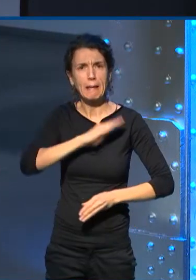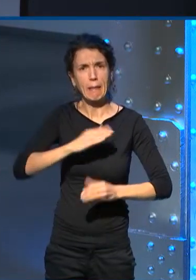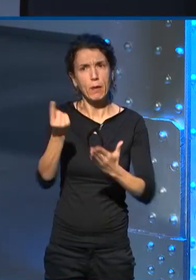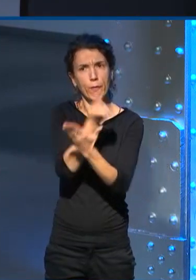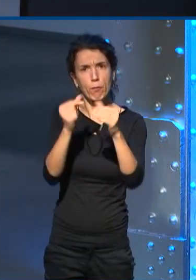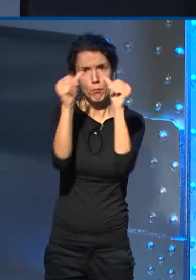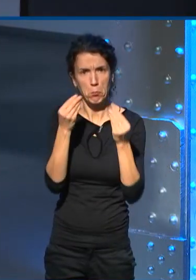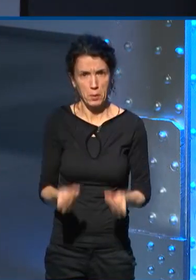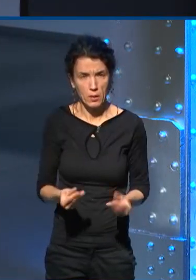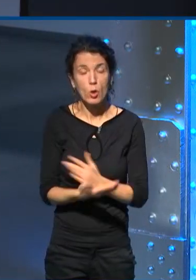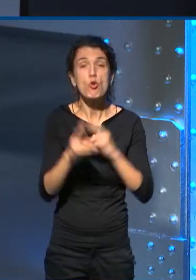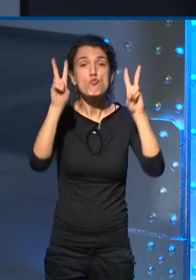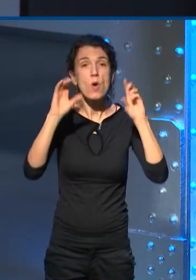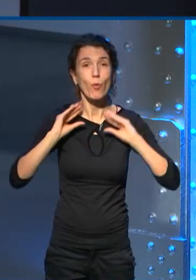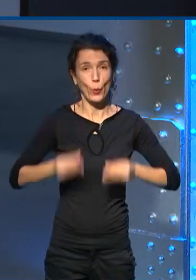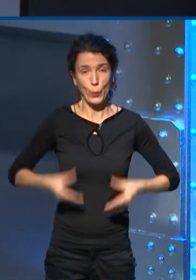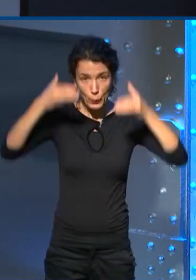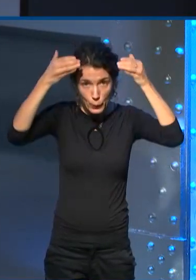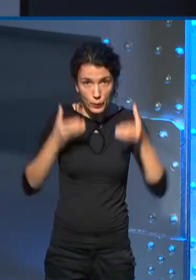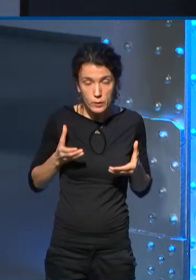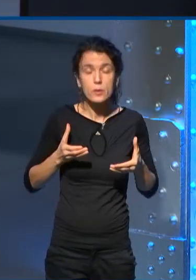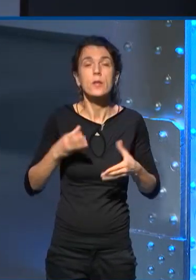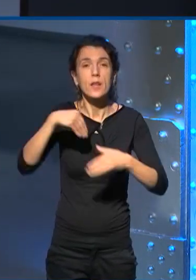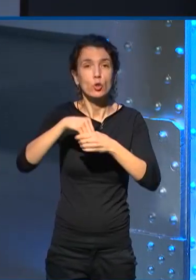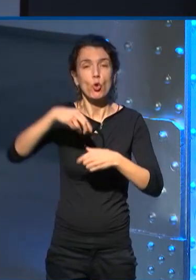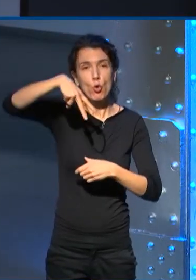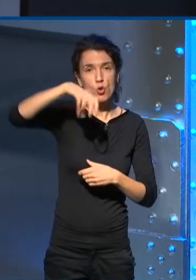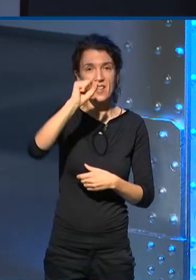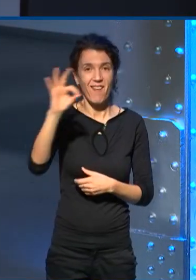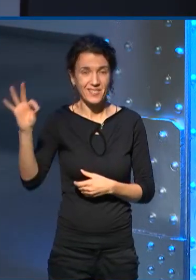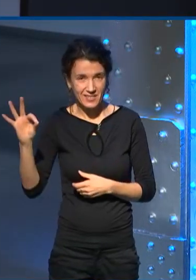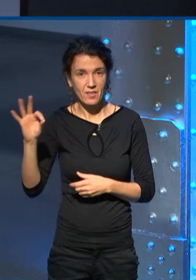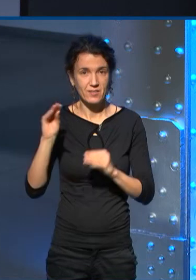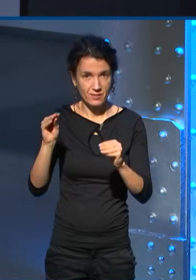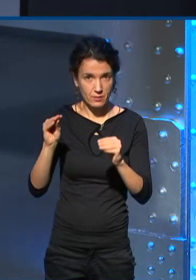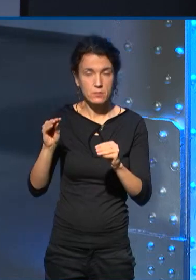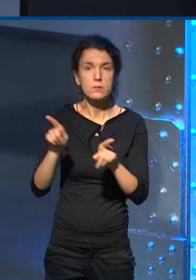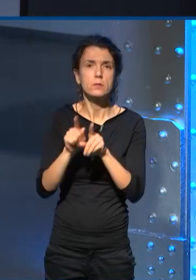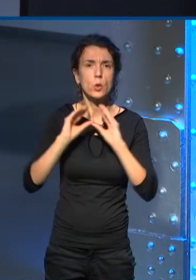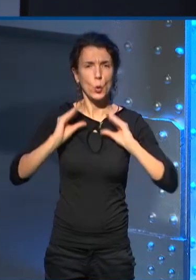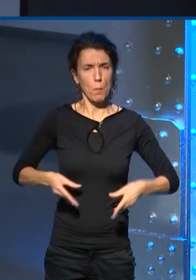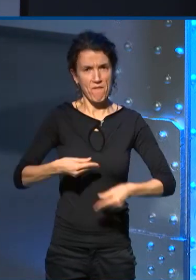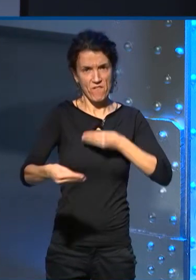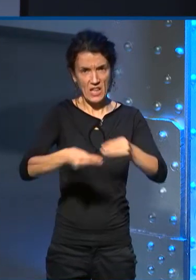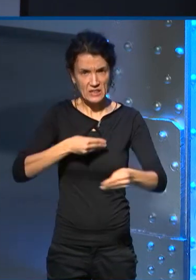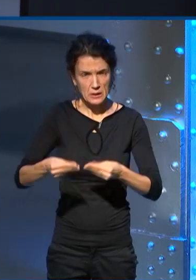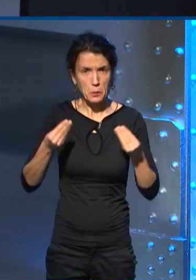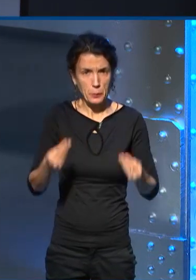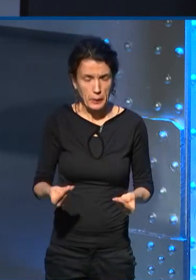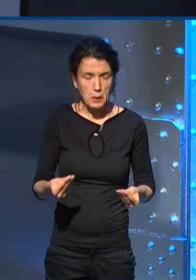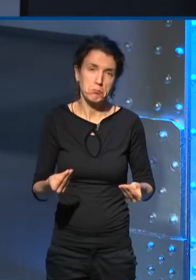diseñado. Estos son los nuevos trajes de la NASA. Bien, son unos trajes mucho más flexibles, unos